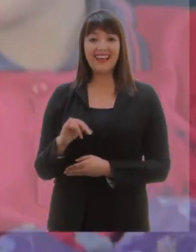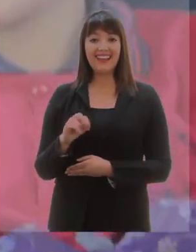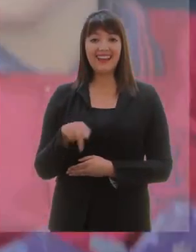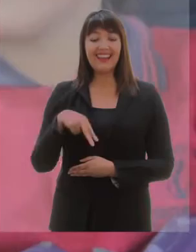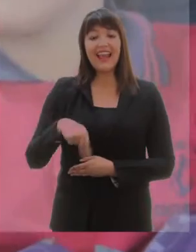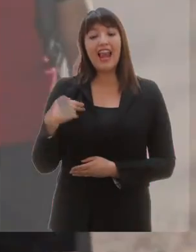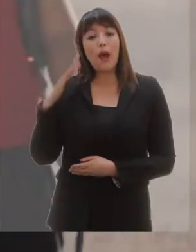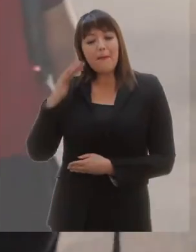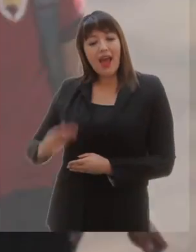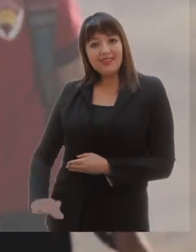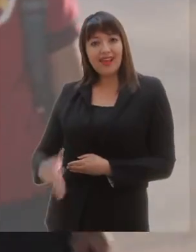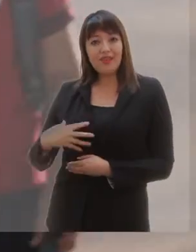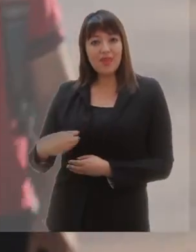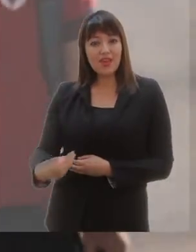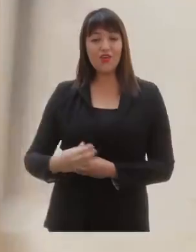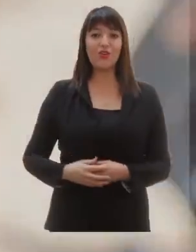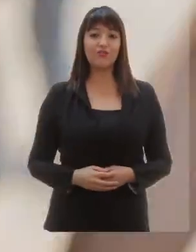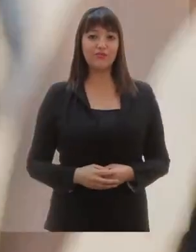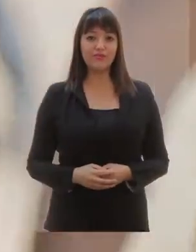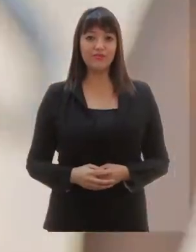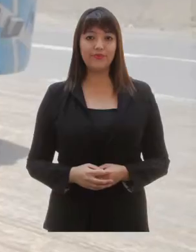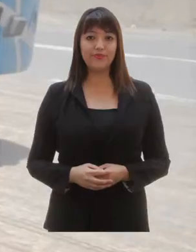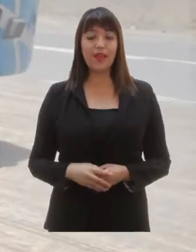es la menor de mis hijos.